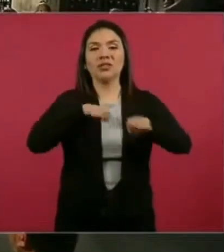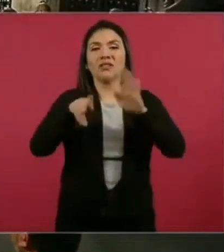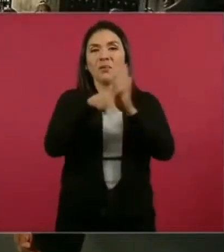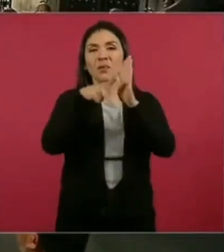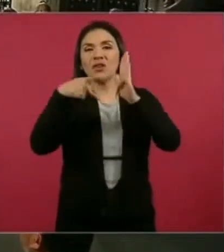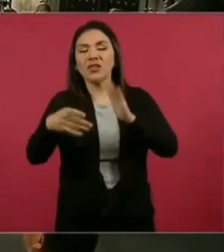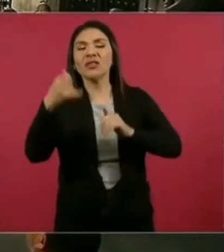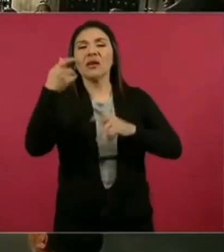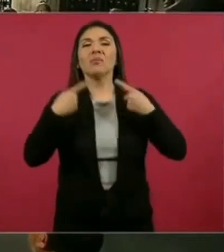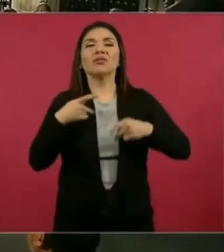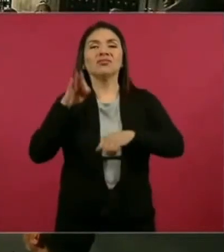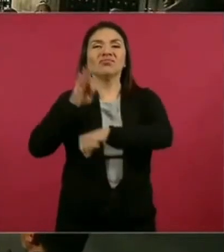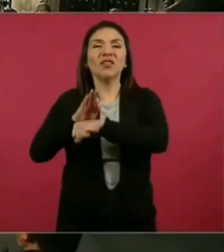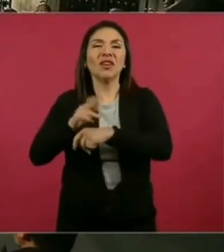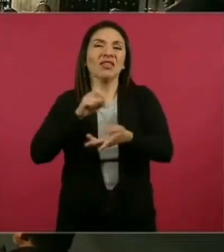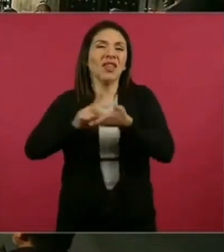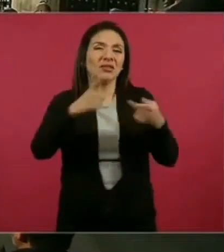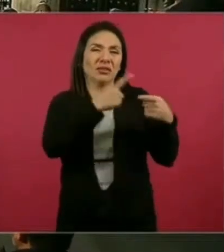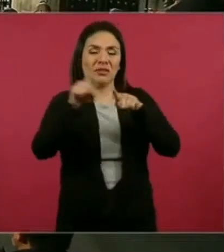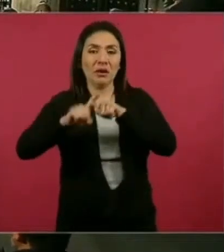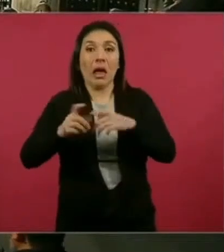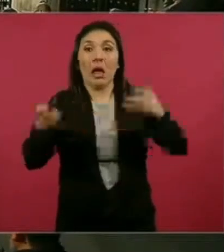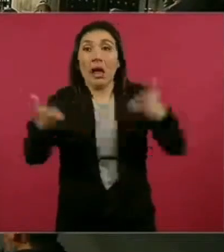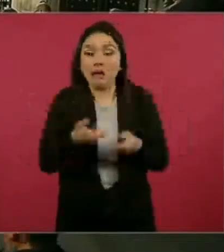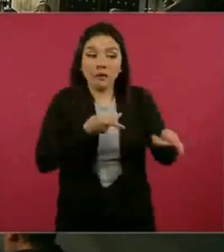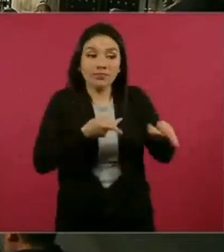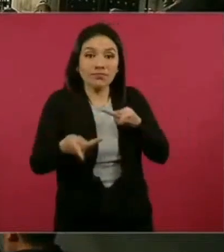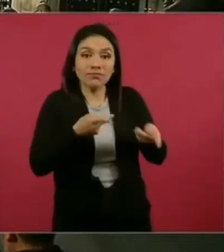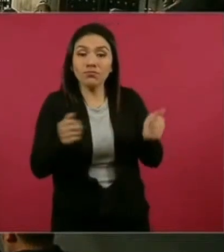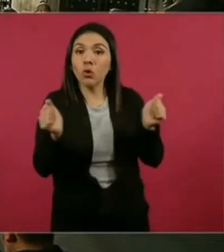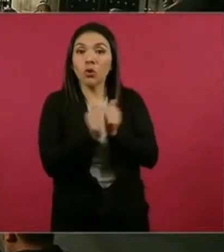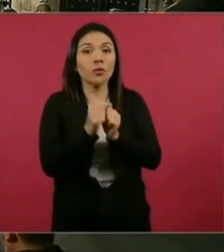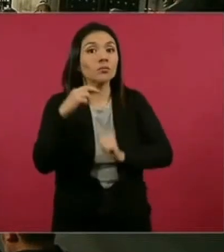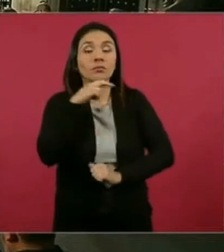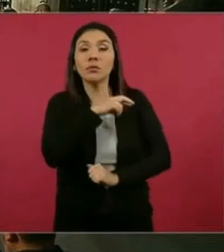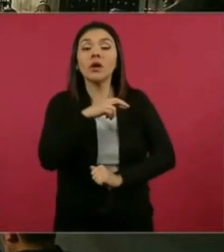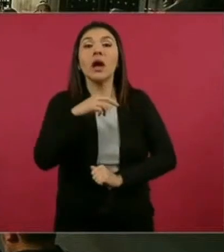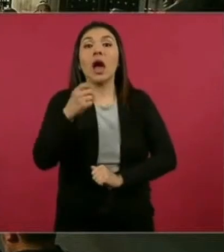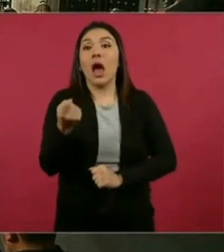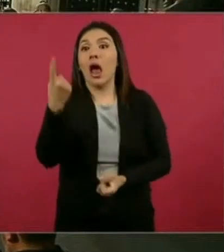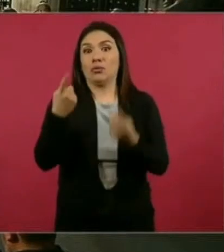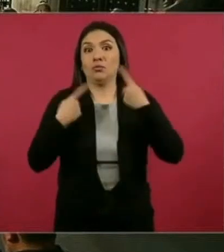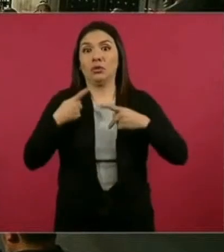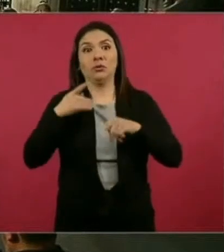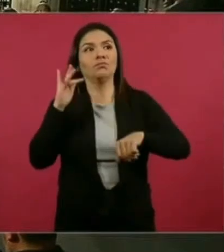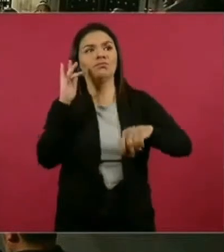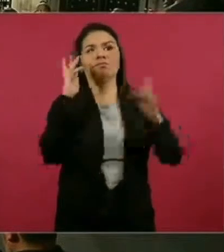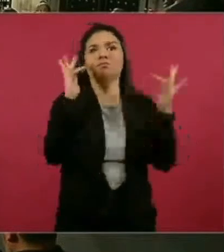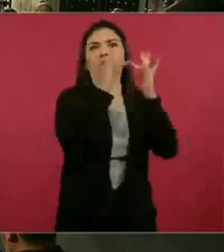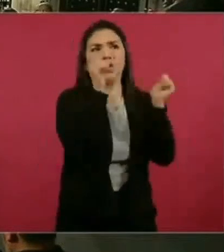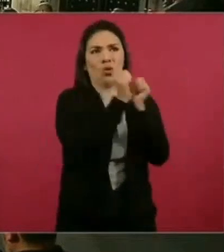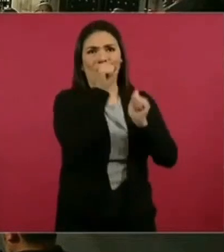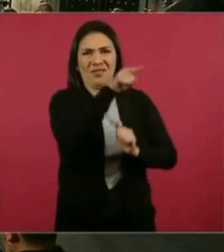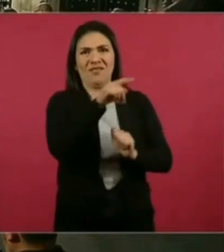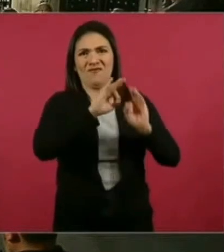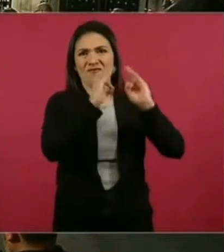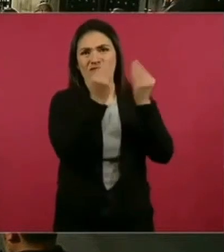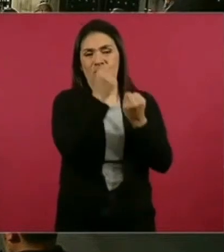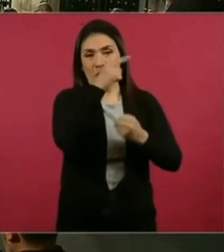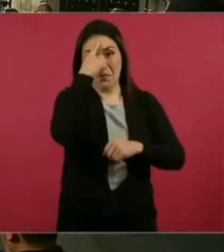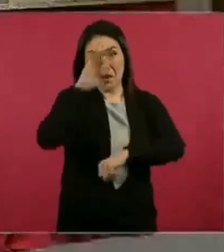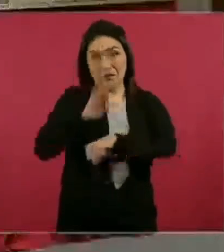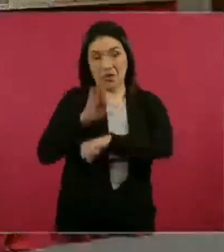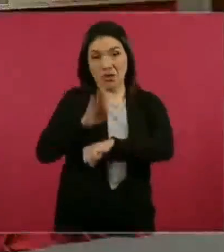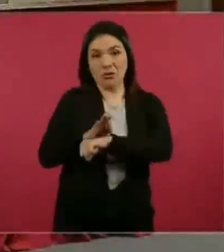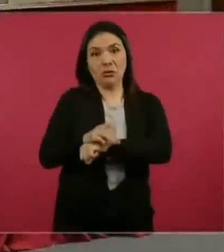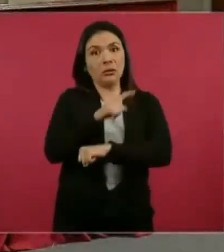activistas actuó a petición de parte, de manera inmediata. Hubo periodistas que contactaron al mecanismo y ya desde ese momento el mecanismo de